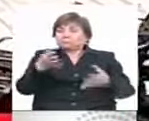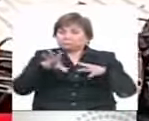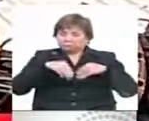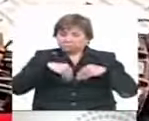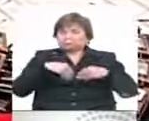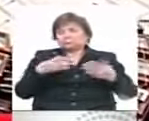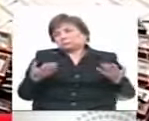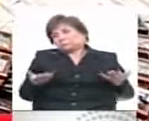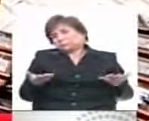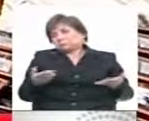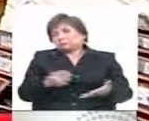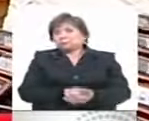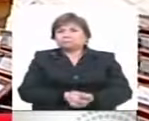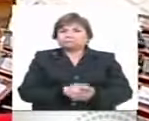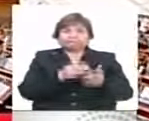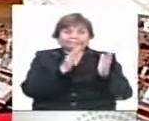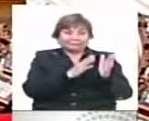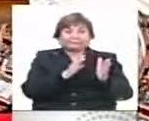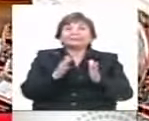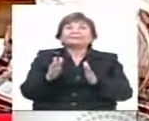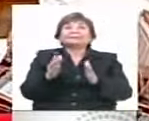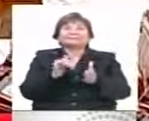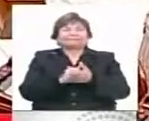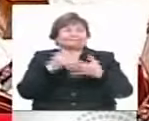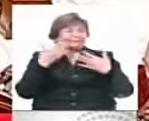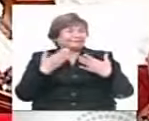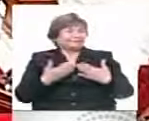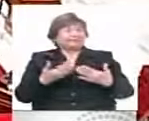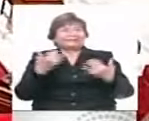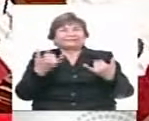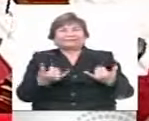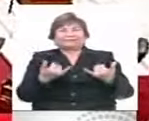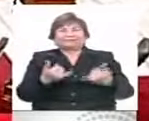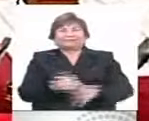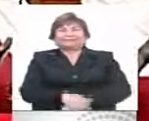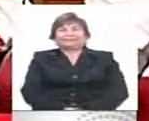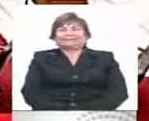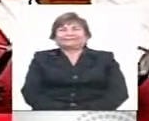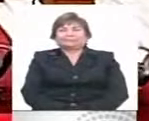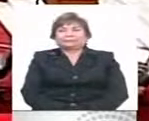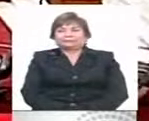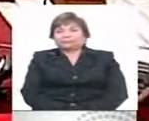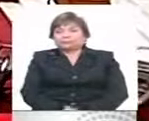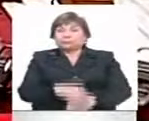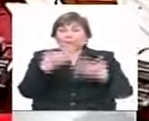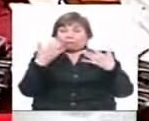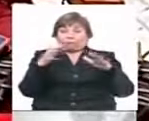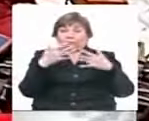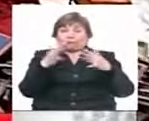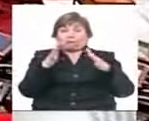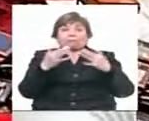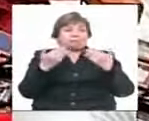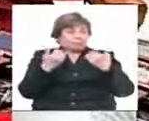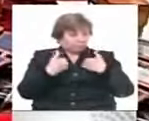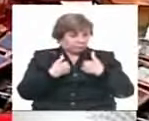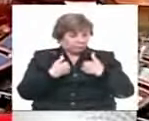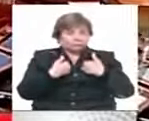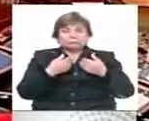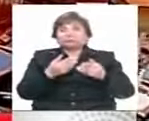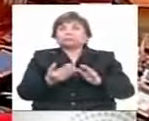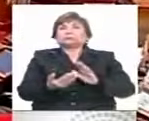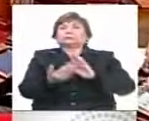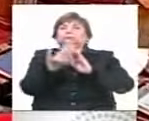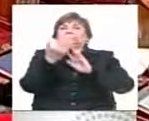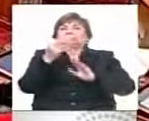dicha solicitud y programó esta sesión de investidura para el día de hoy. Recordar que ya se tiene en estos momentos la presencia